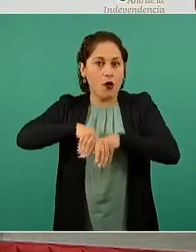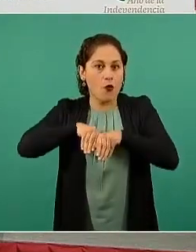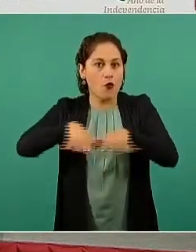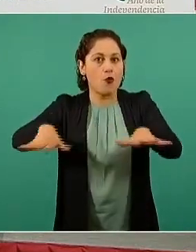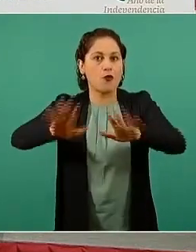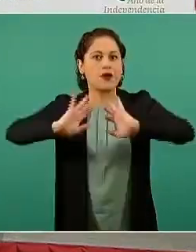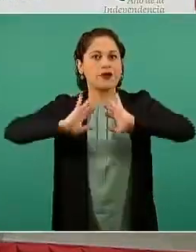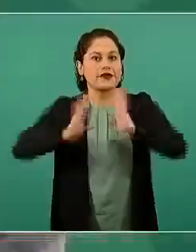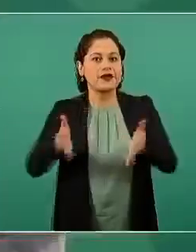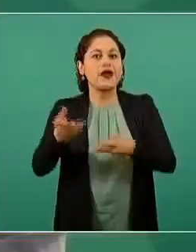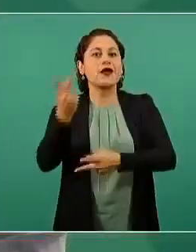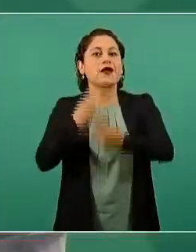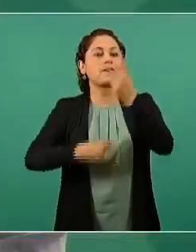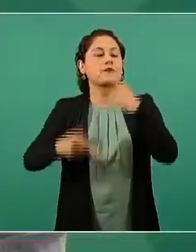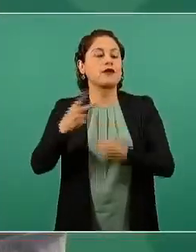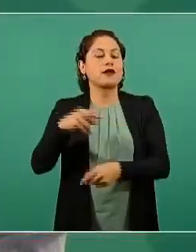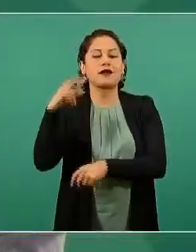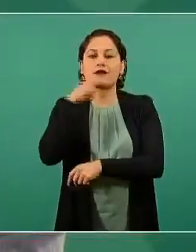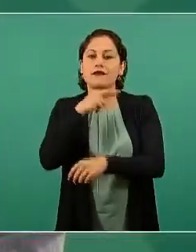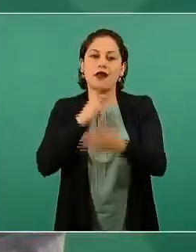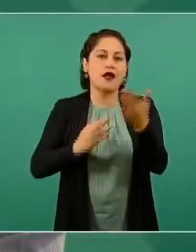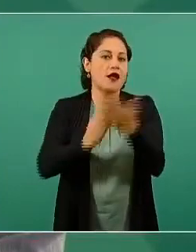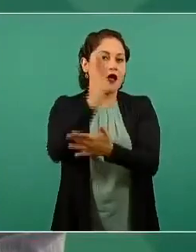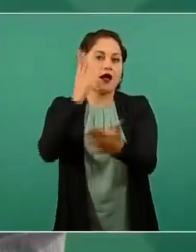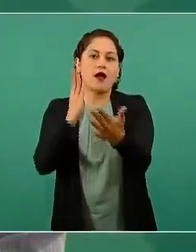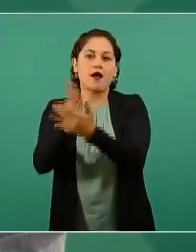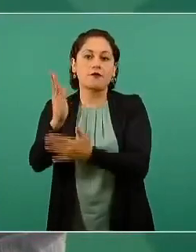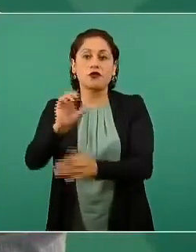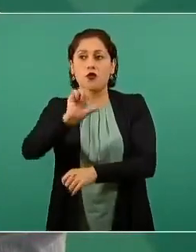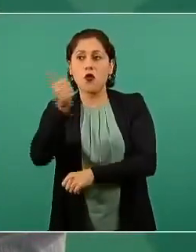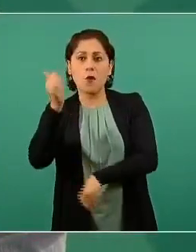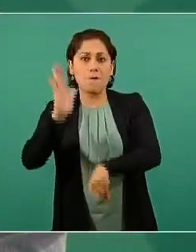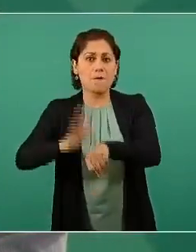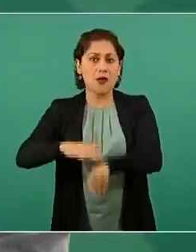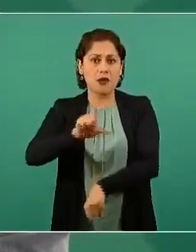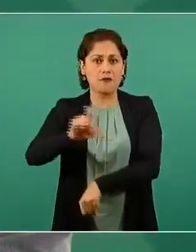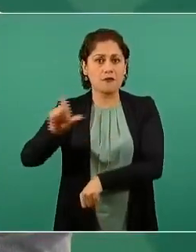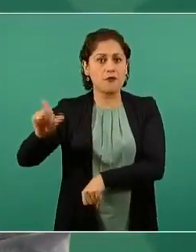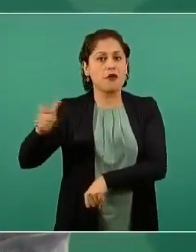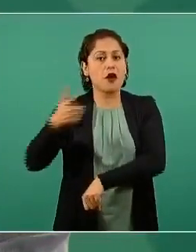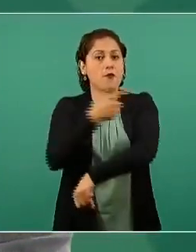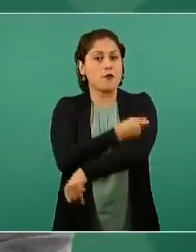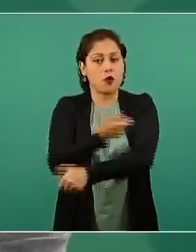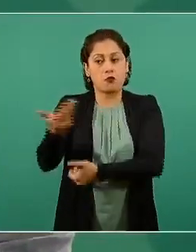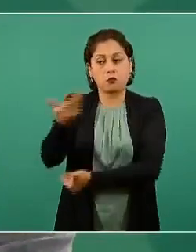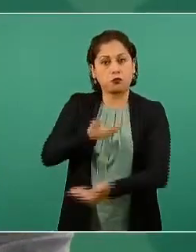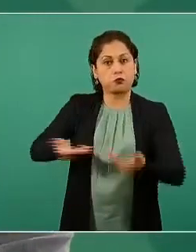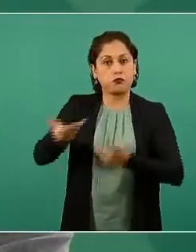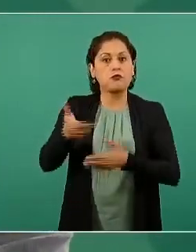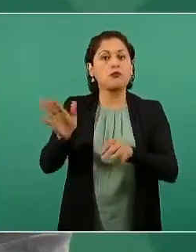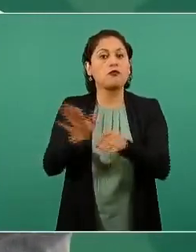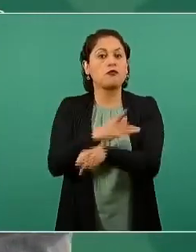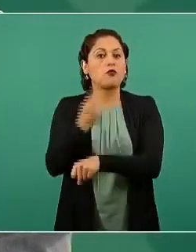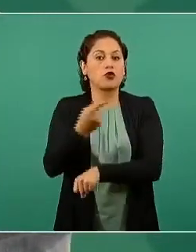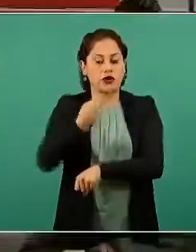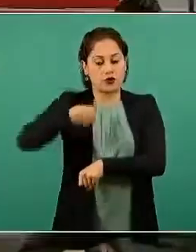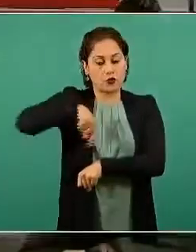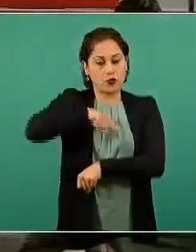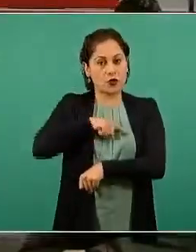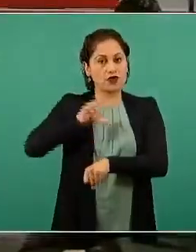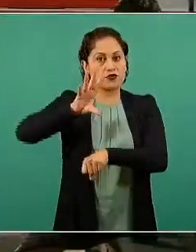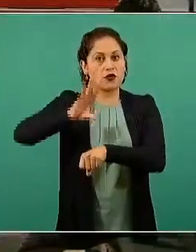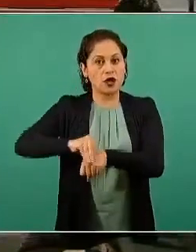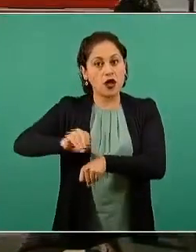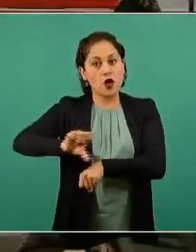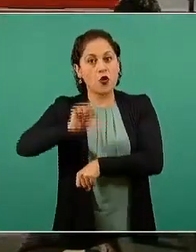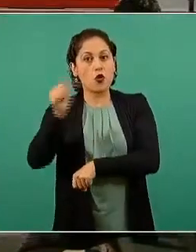el acceso de nuestros países a insumos como vacunas y medicamentos, porque nuestras aprobaciones le van a servir a otros